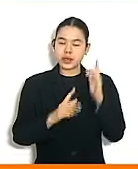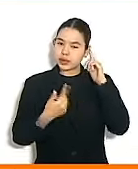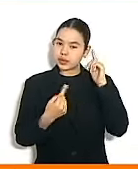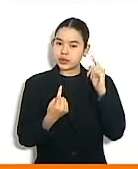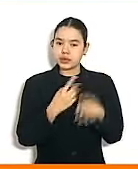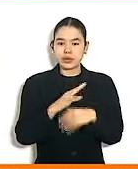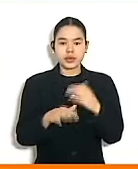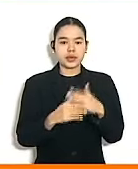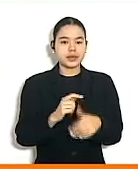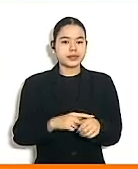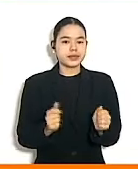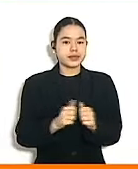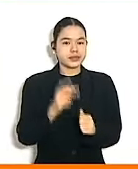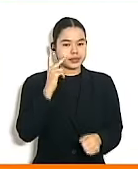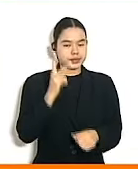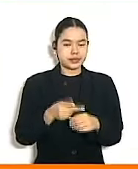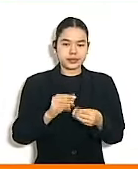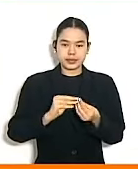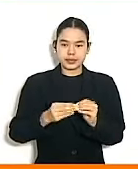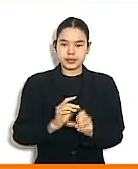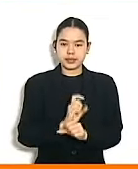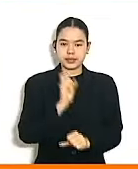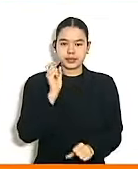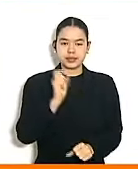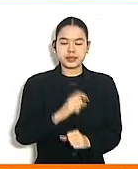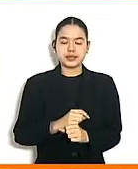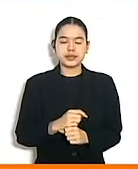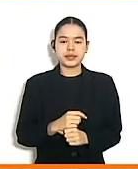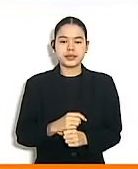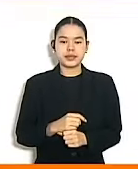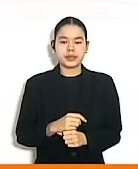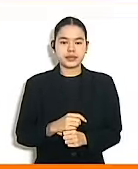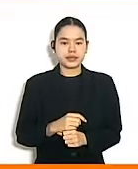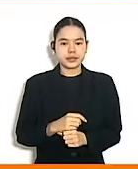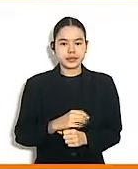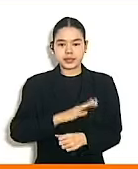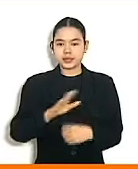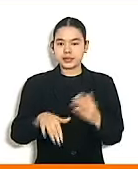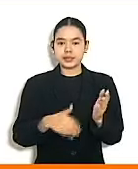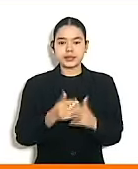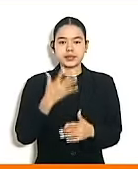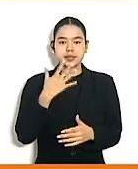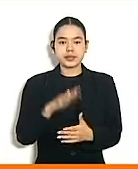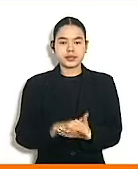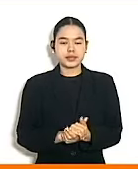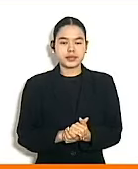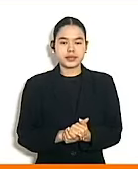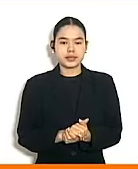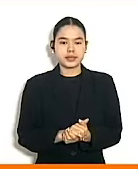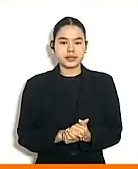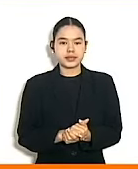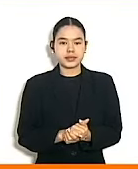uno, conoceremos este número afortunado y este es. Muchísima suerte